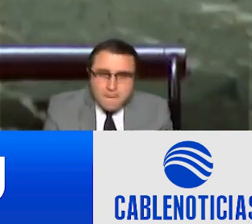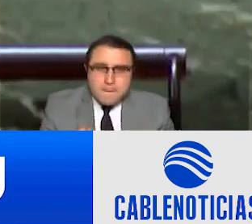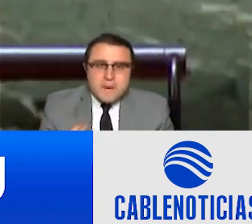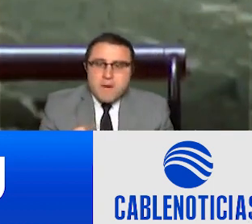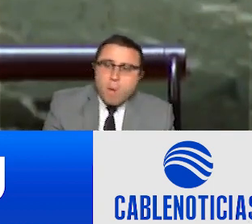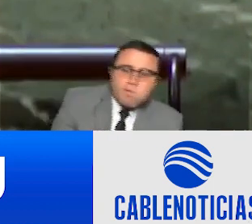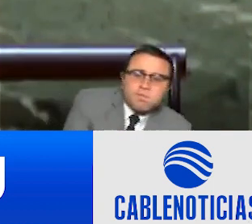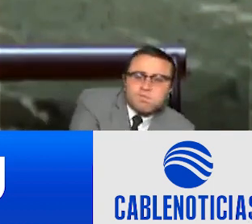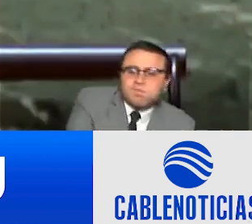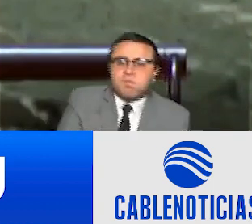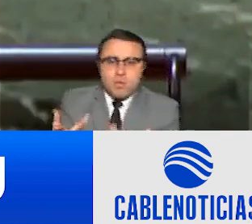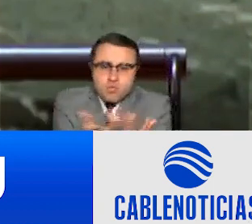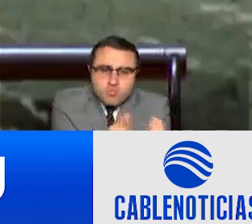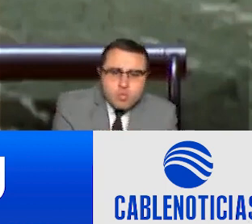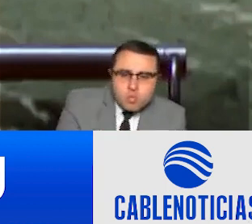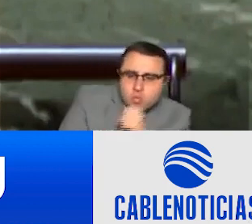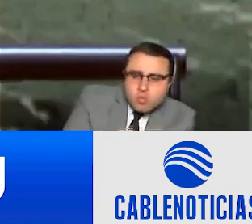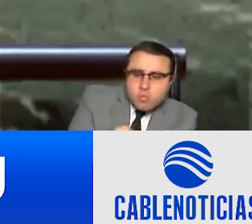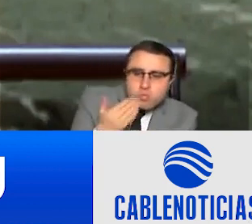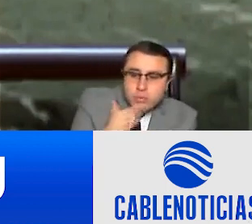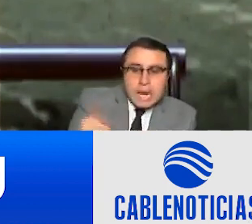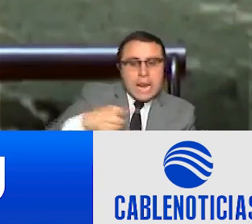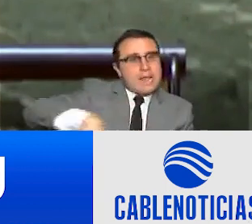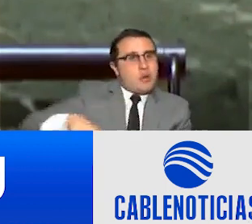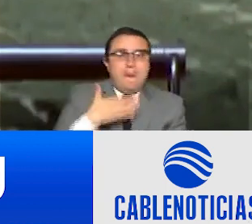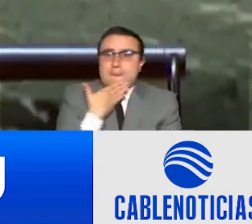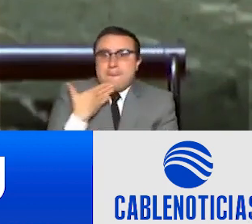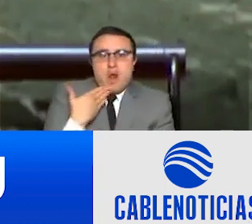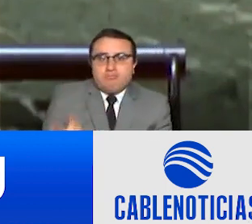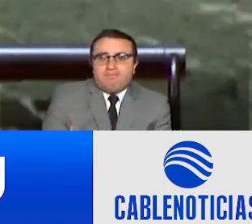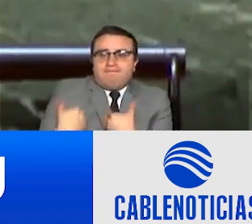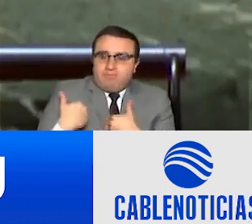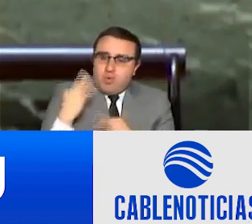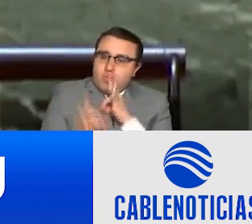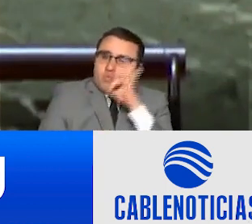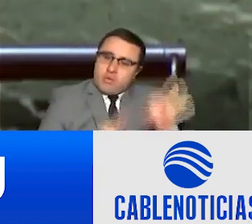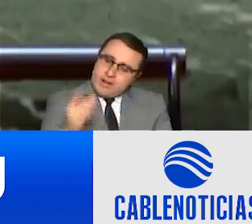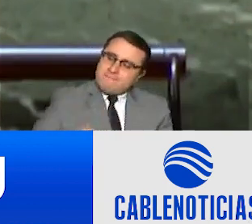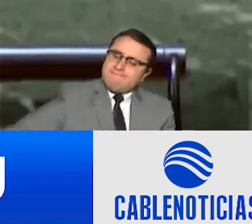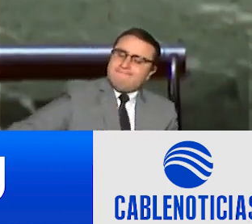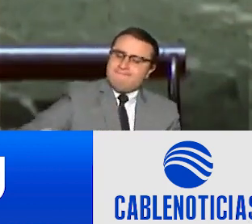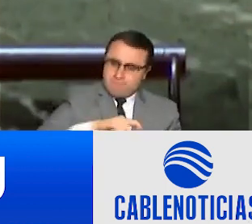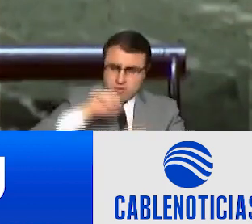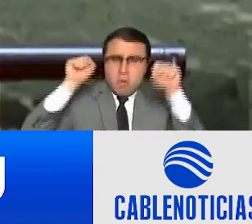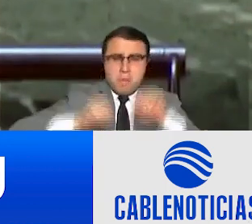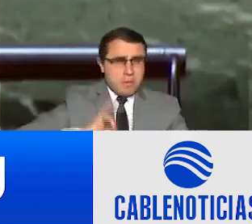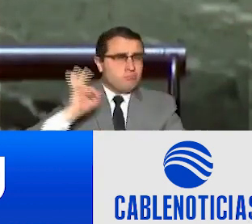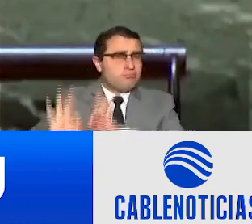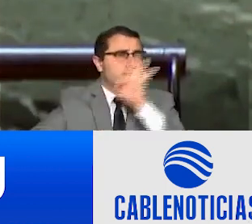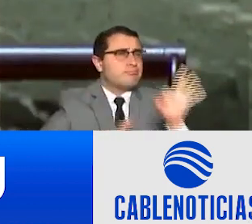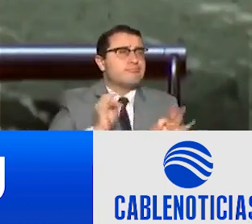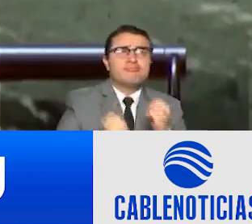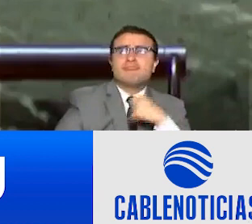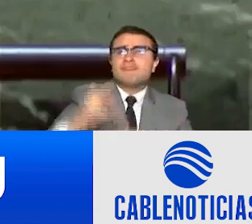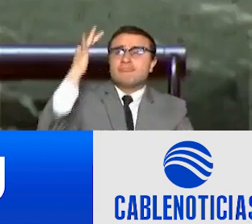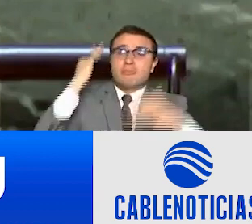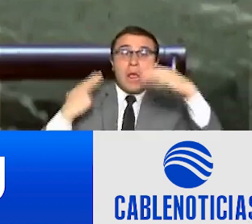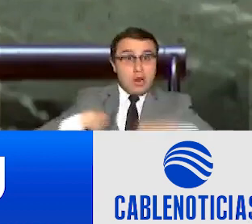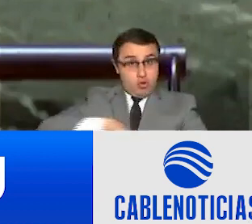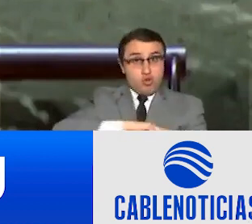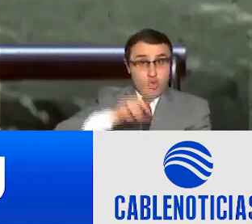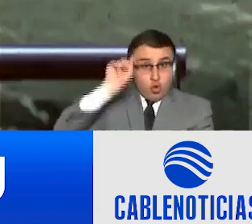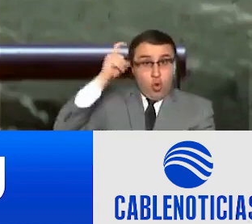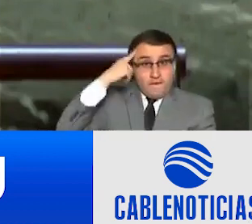pueden cuidar la selva amazónica y por tanto son los pueblos indígenas, con nuestro apoyo, los que